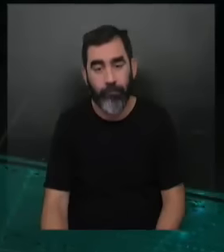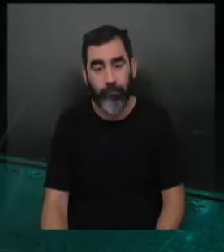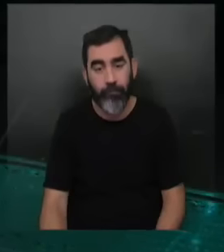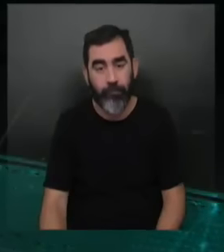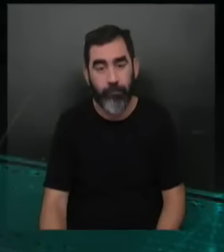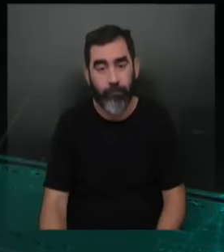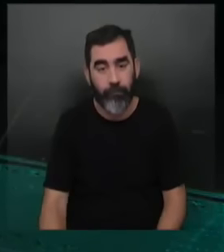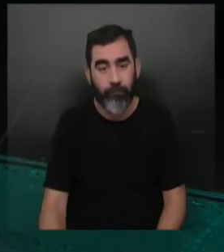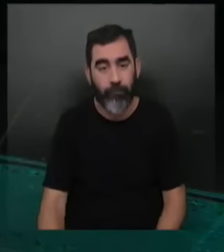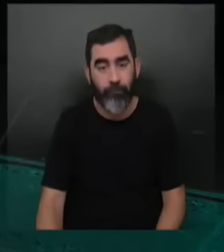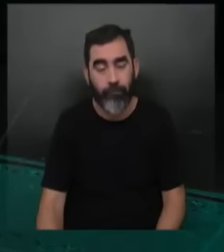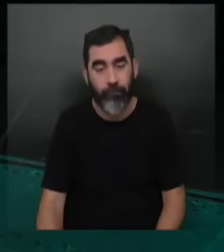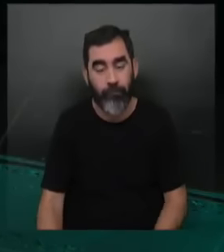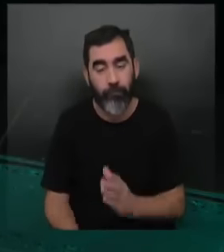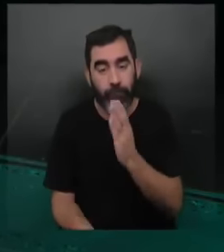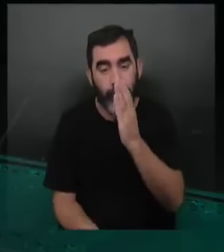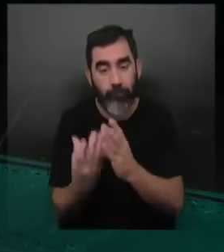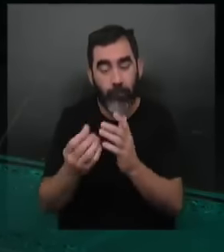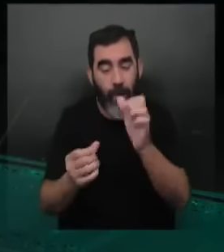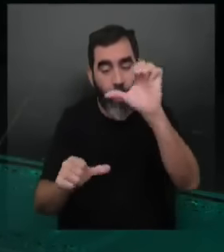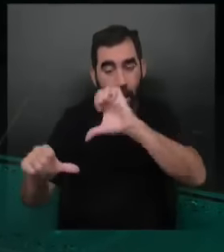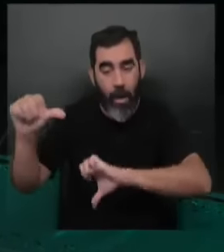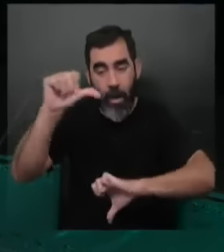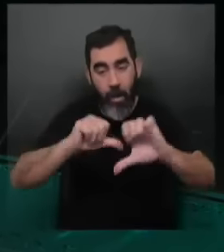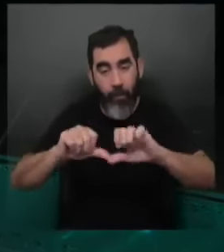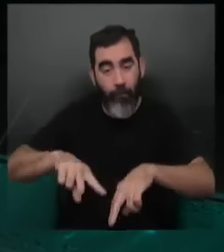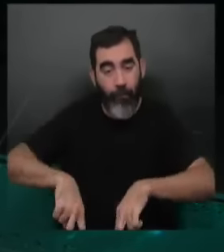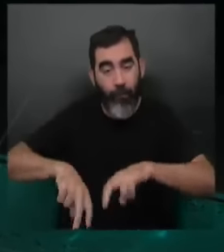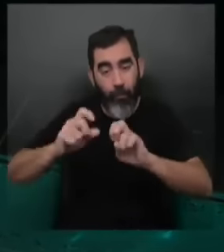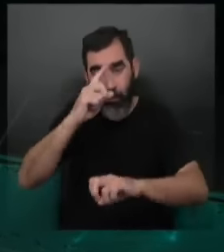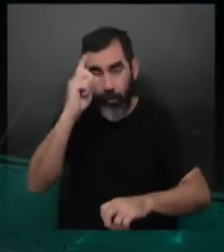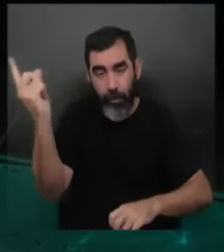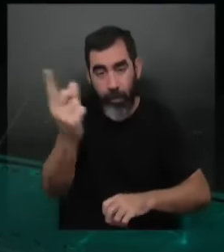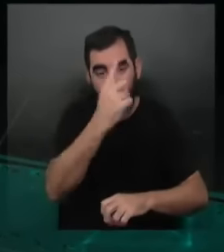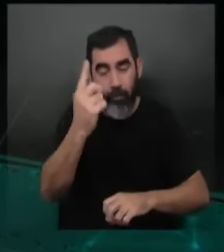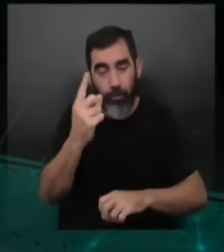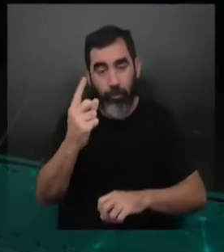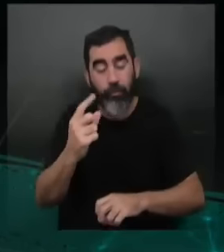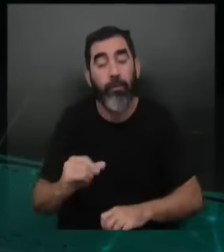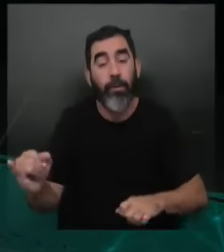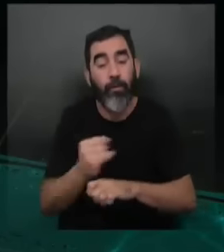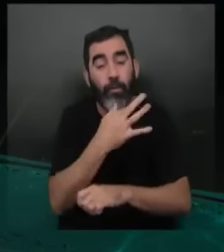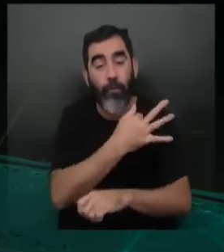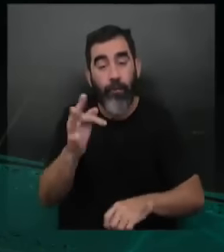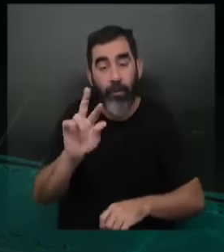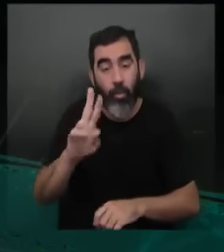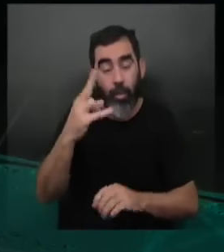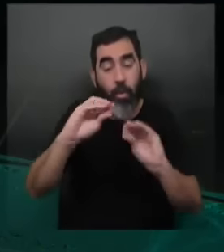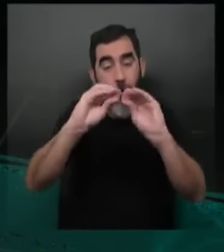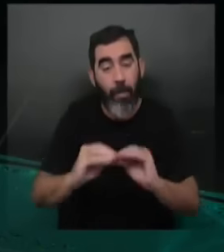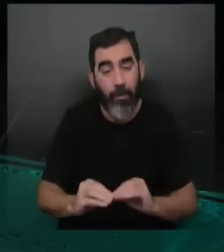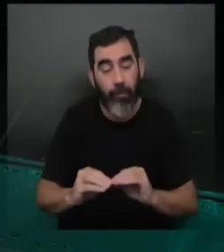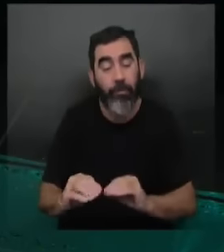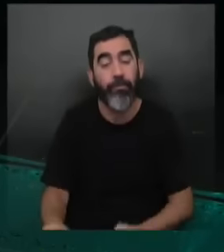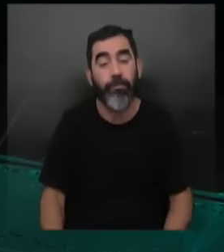justicia se creó el laboratorio de investigación internacional instituto uruguayo de matemáticas y sus